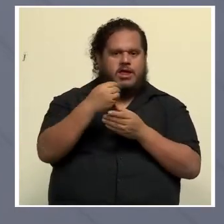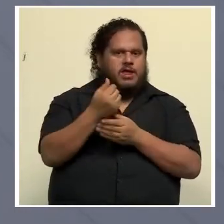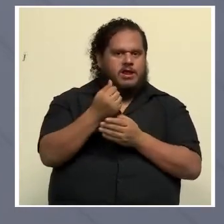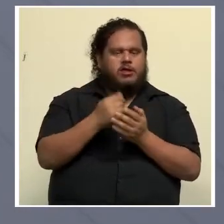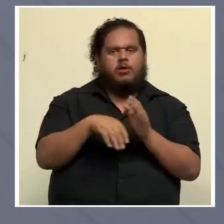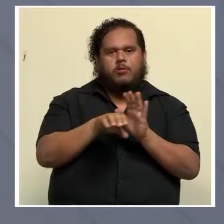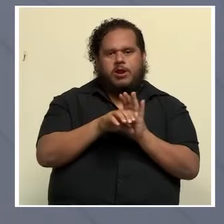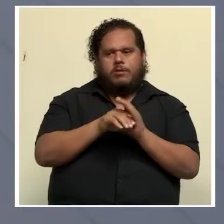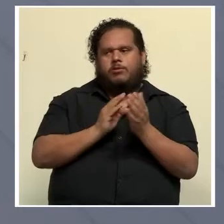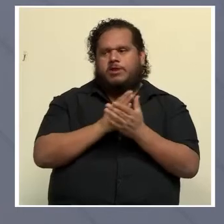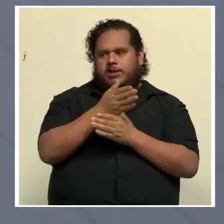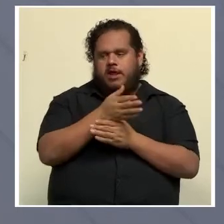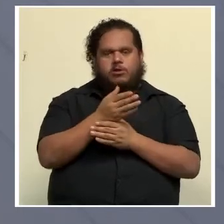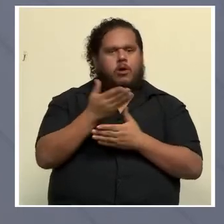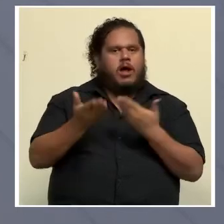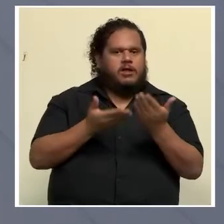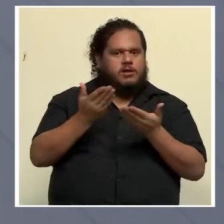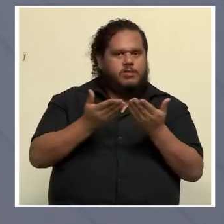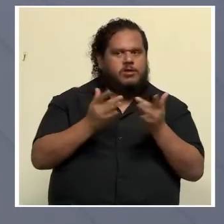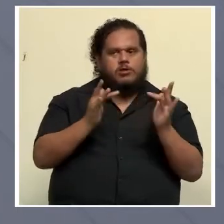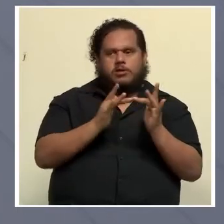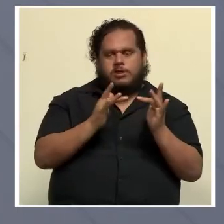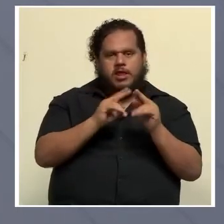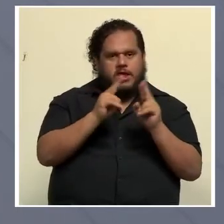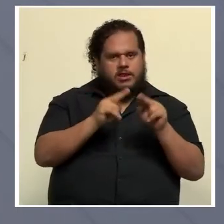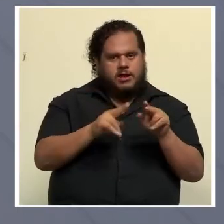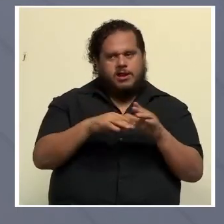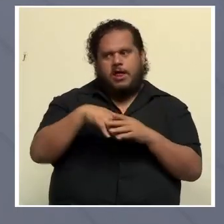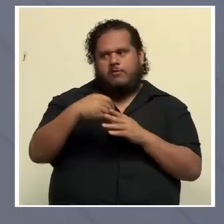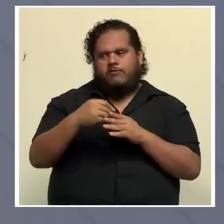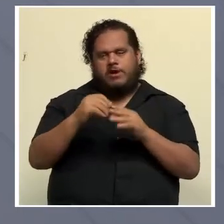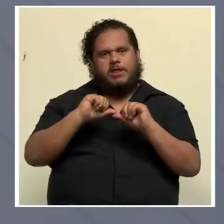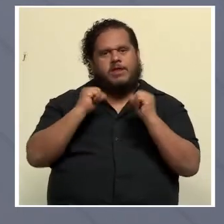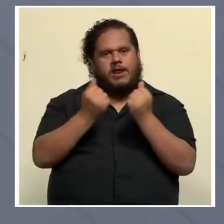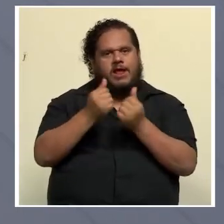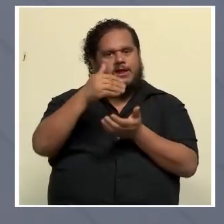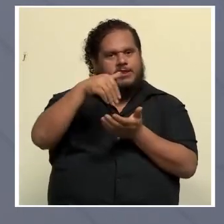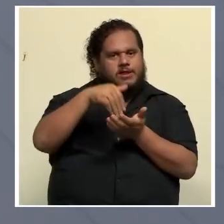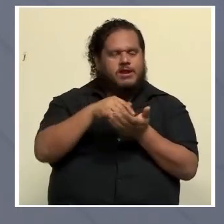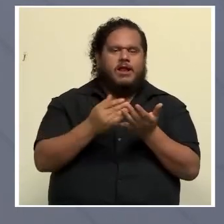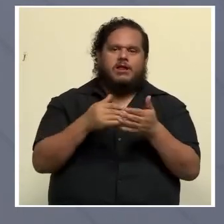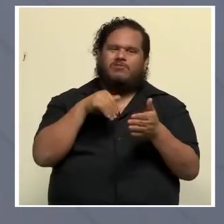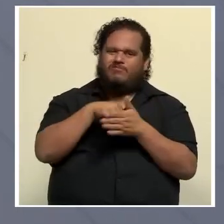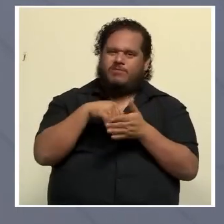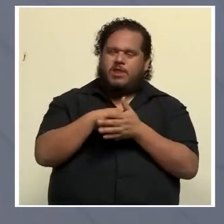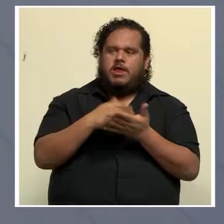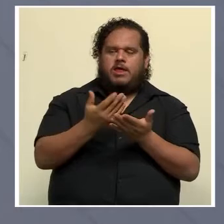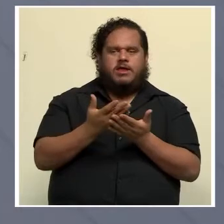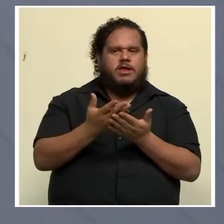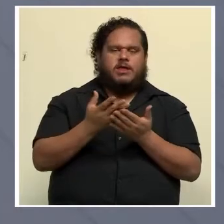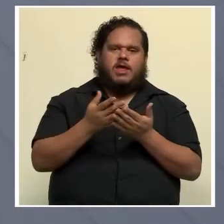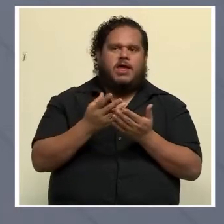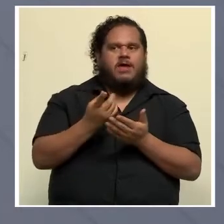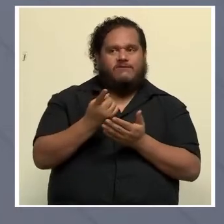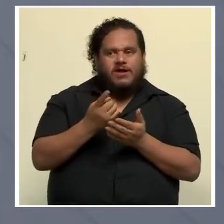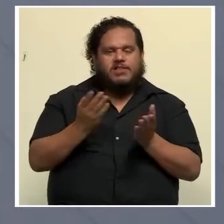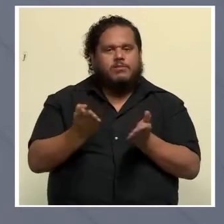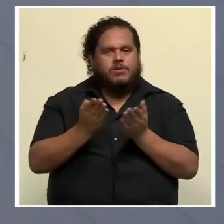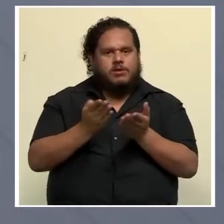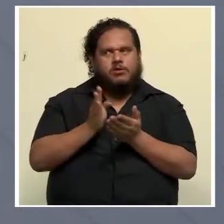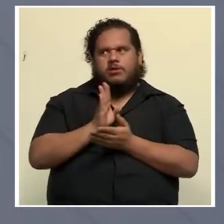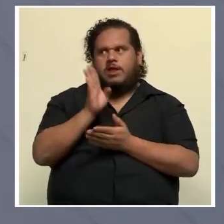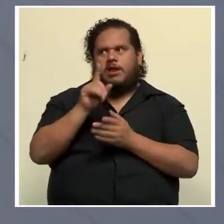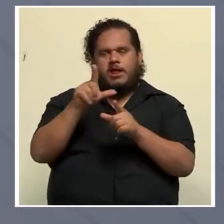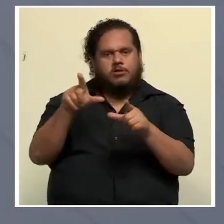por ejemplo, de acceso a servicios de telecomunicaciones en las regiones fuera del área central, que son bastante limitados y que por lo tanto desincentivan a muchas empresas a poder ir a